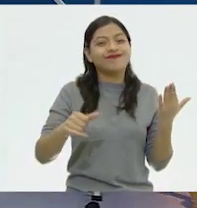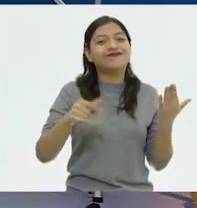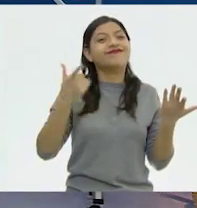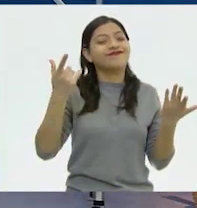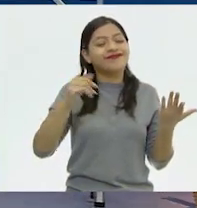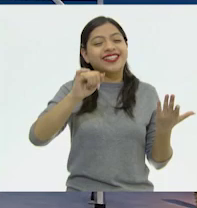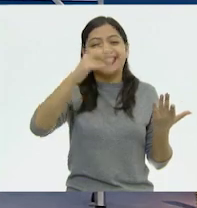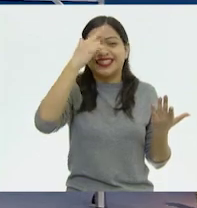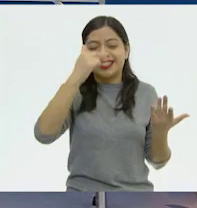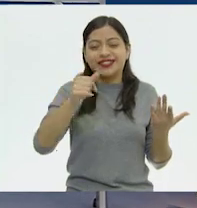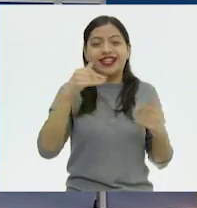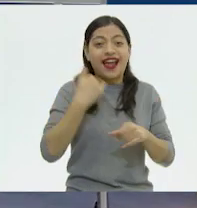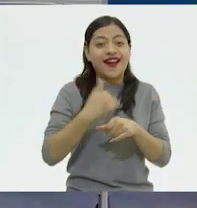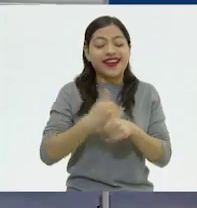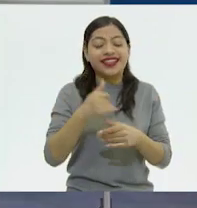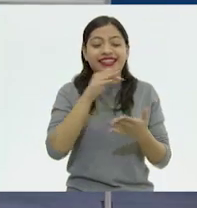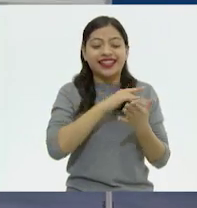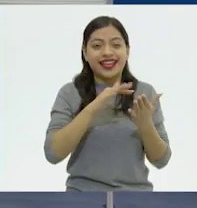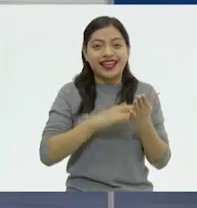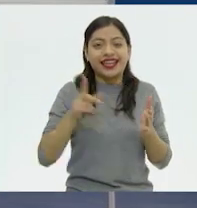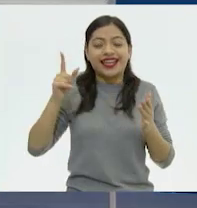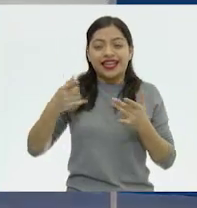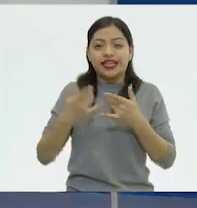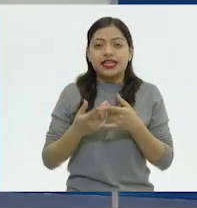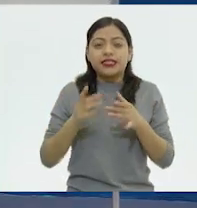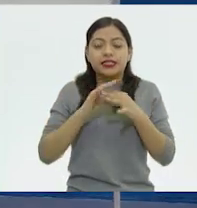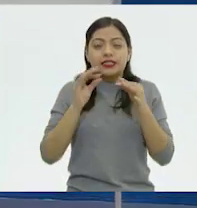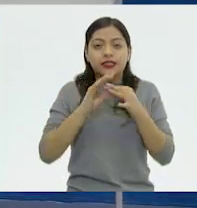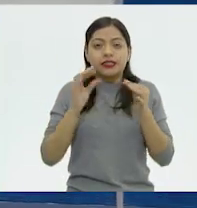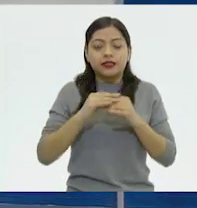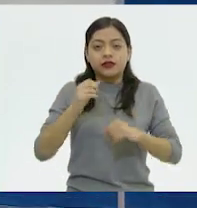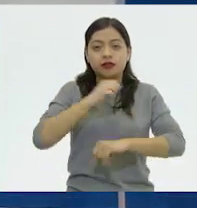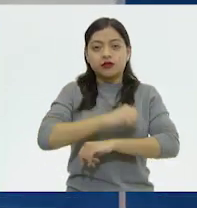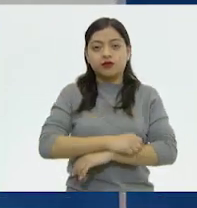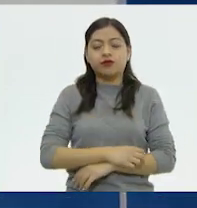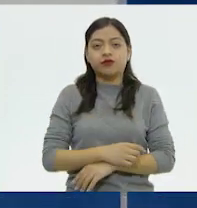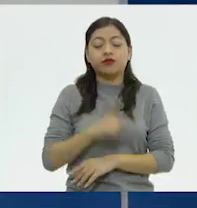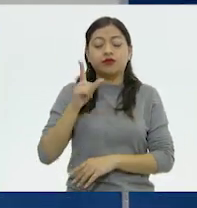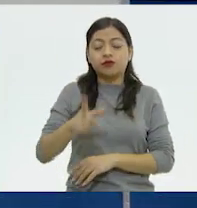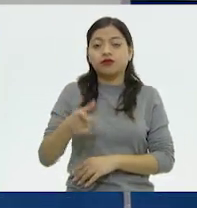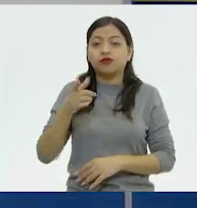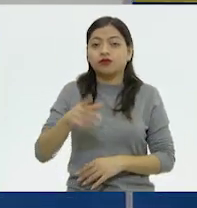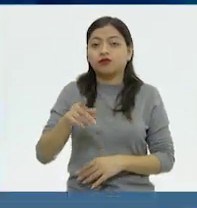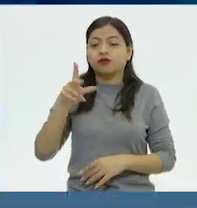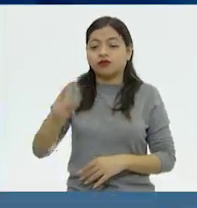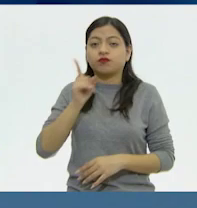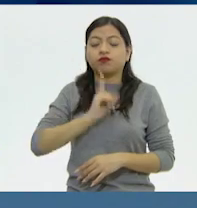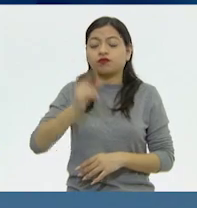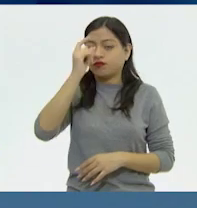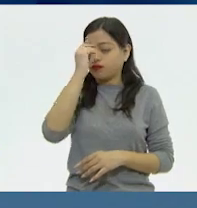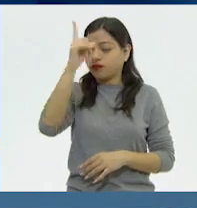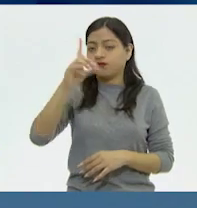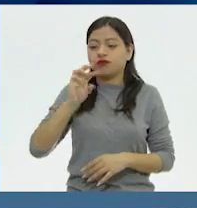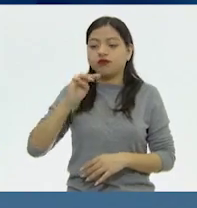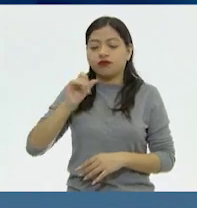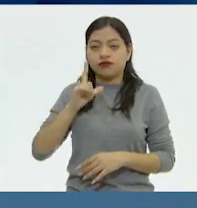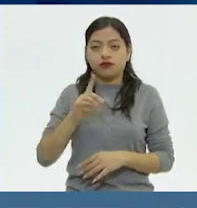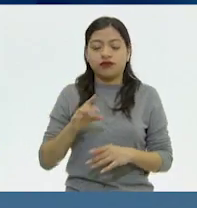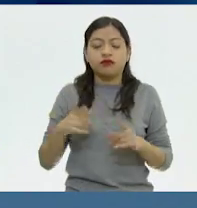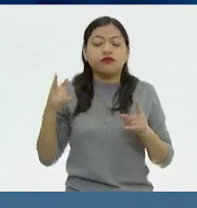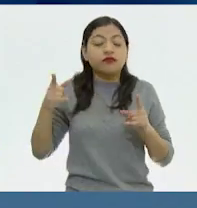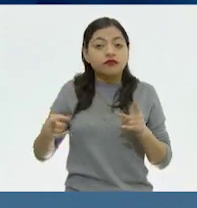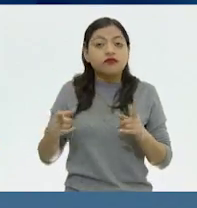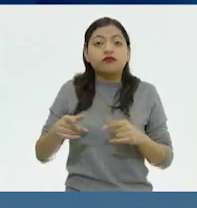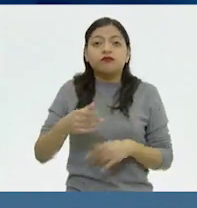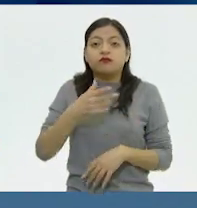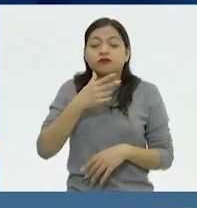A continuación vamos a escuchar el relato Desde una ventana de la escritora mexicana Nelly Campobello, sobre quien, por